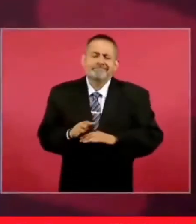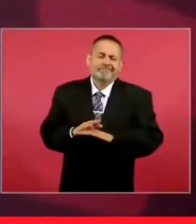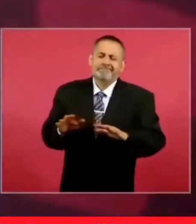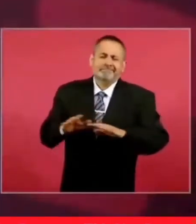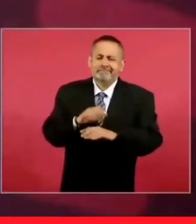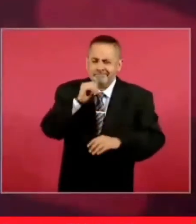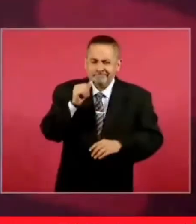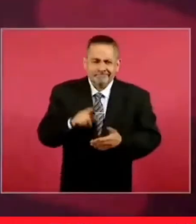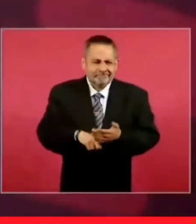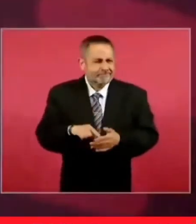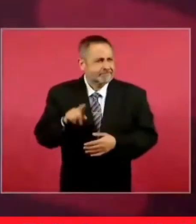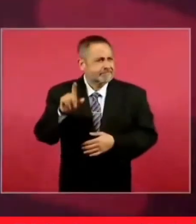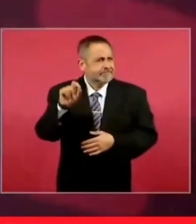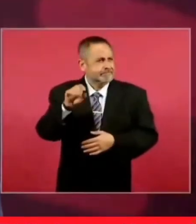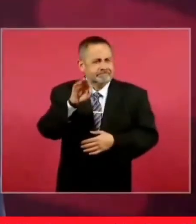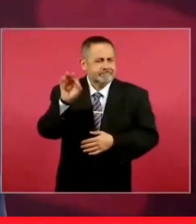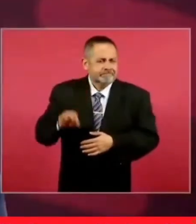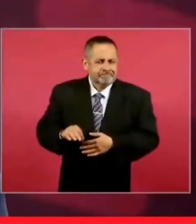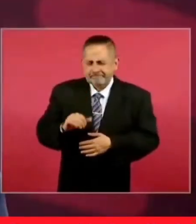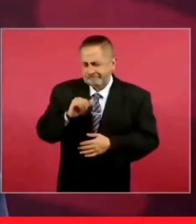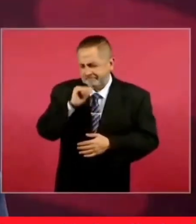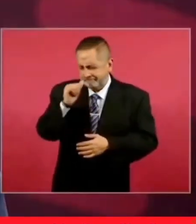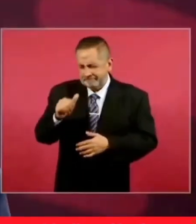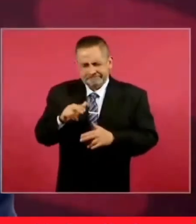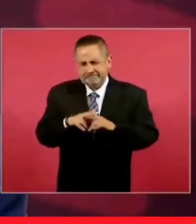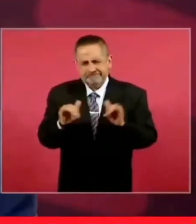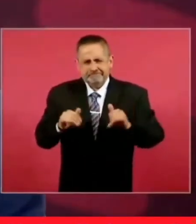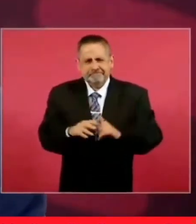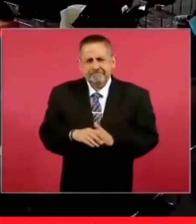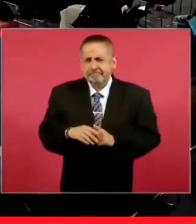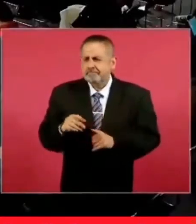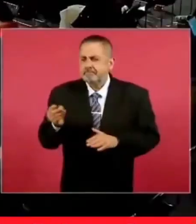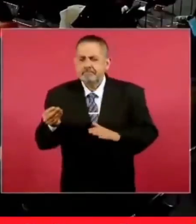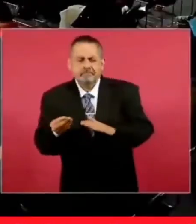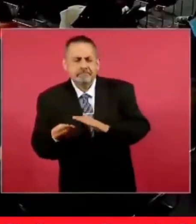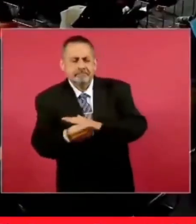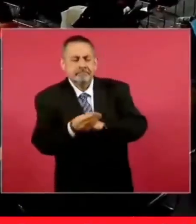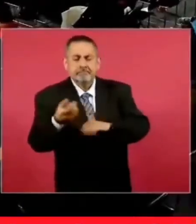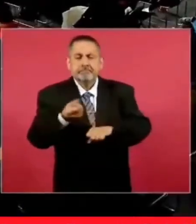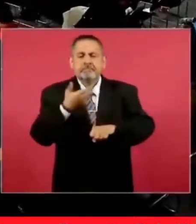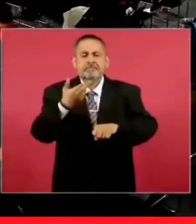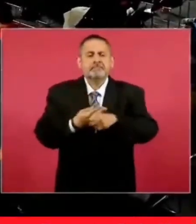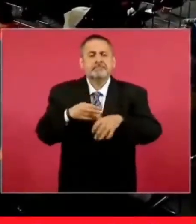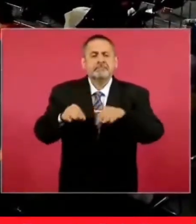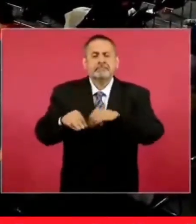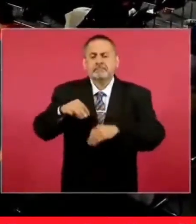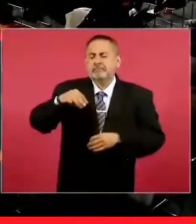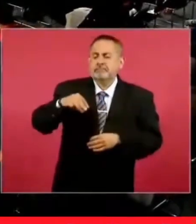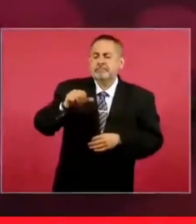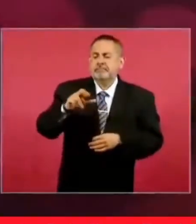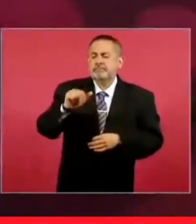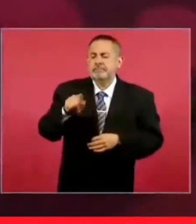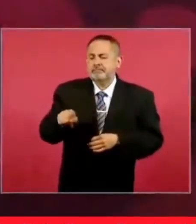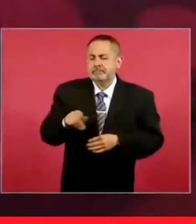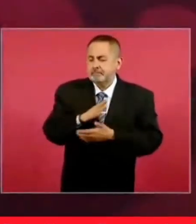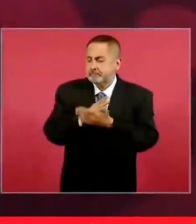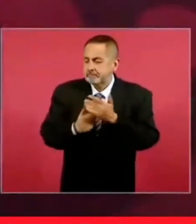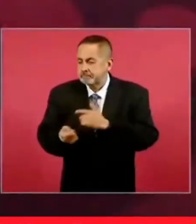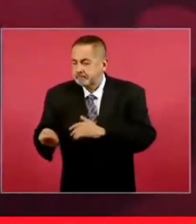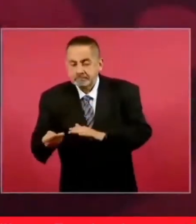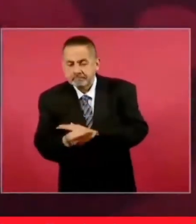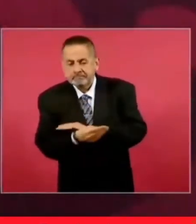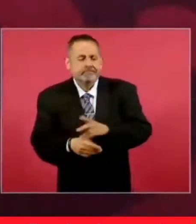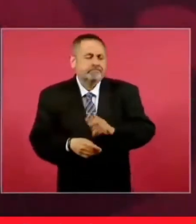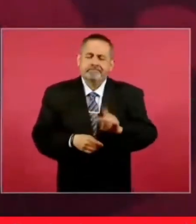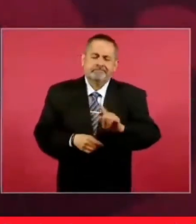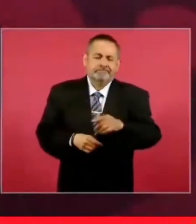de un 20% al secretario del Trabajo, a Marat, porque ese dinero iba a